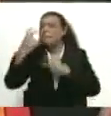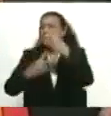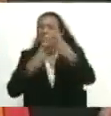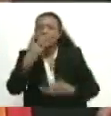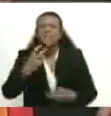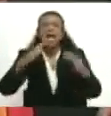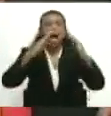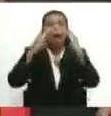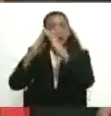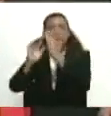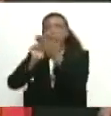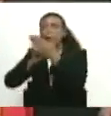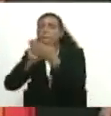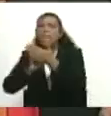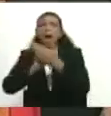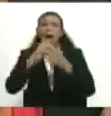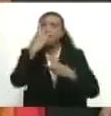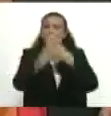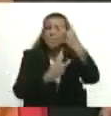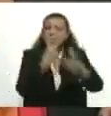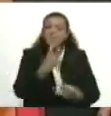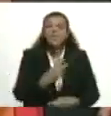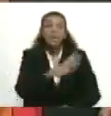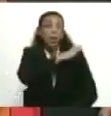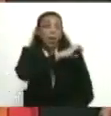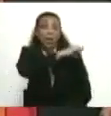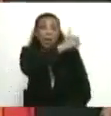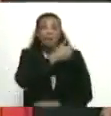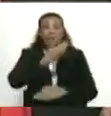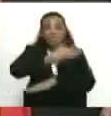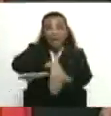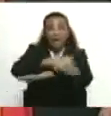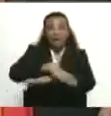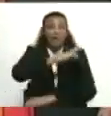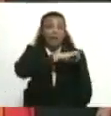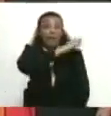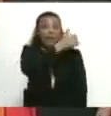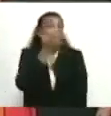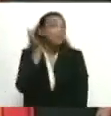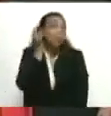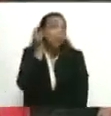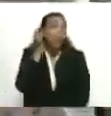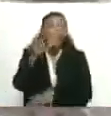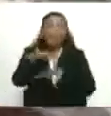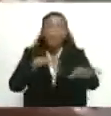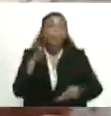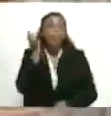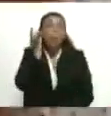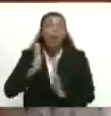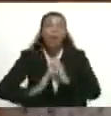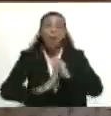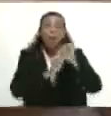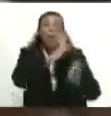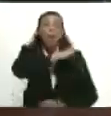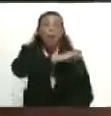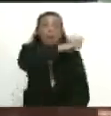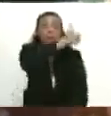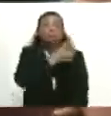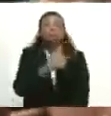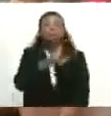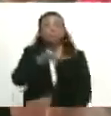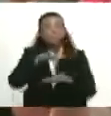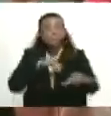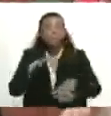entramos a algunas casas, algunos compañeros, los jefes de calle, jefas de calle, la mayoría son mujeres, jefas de